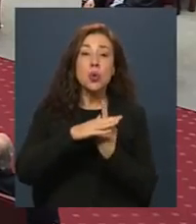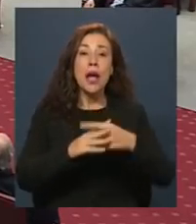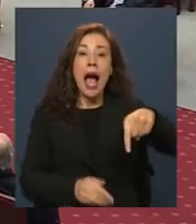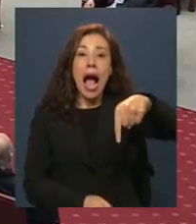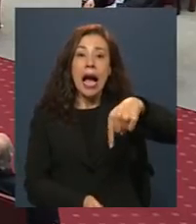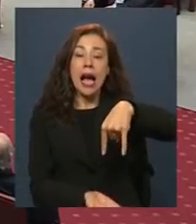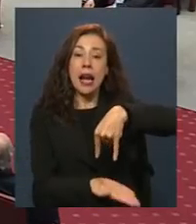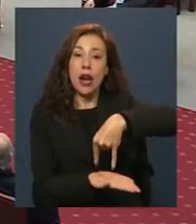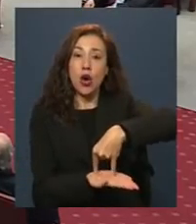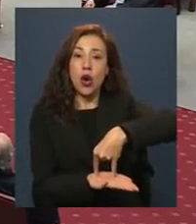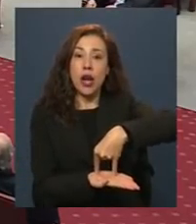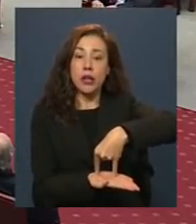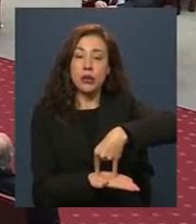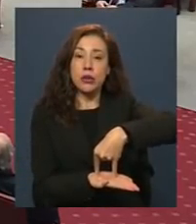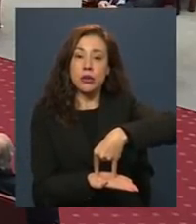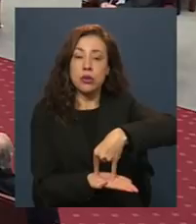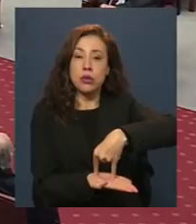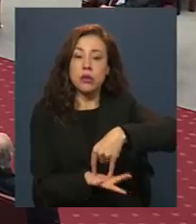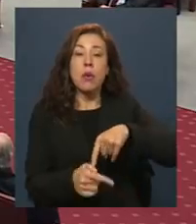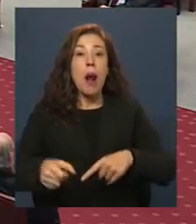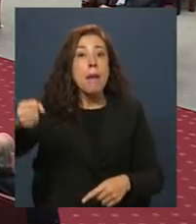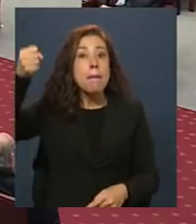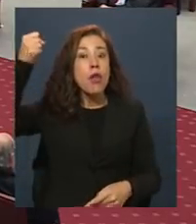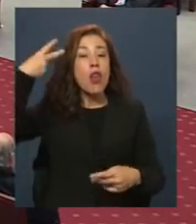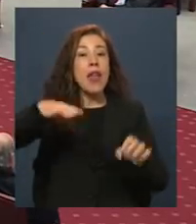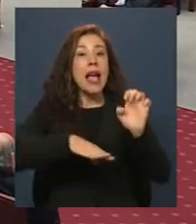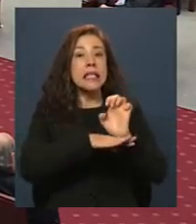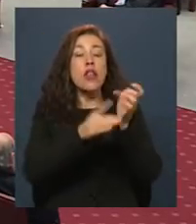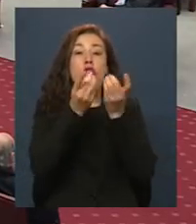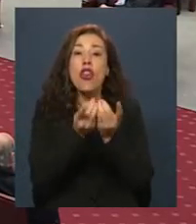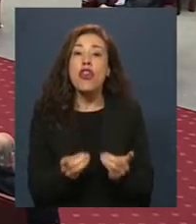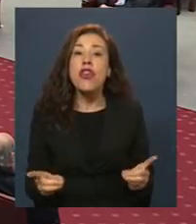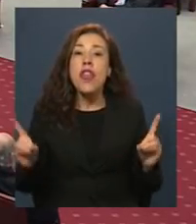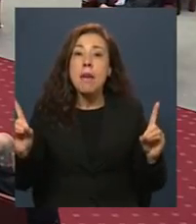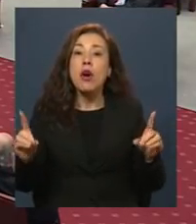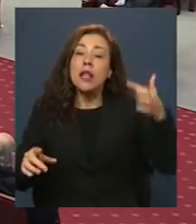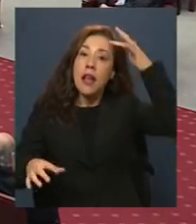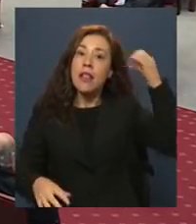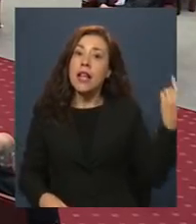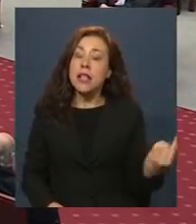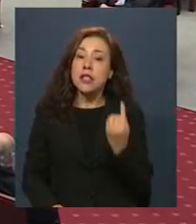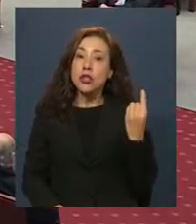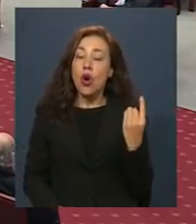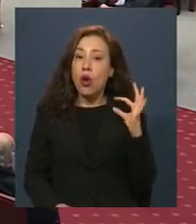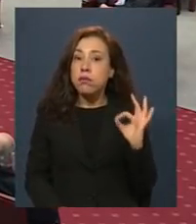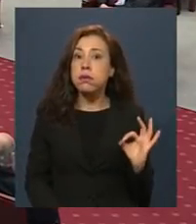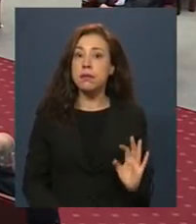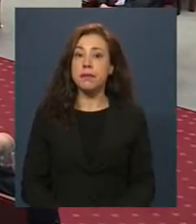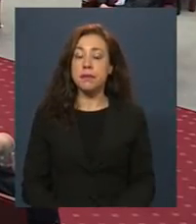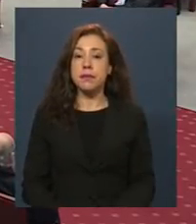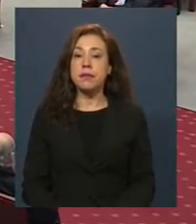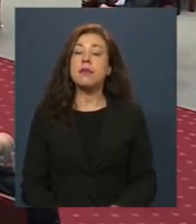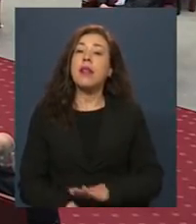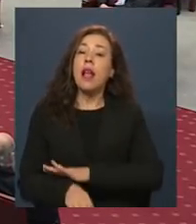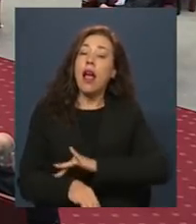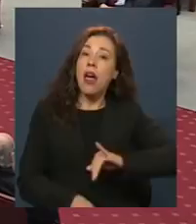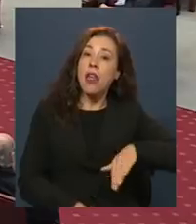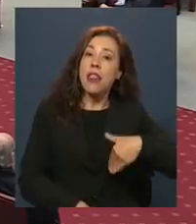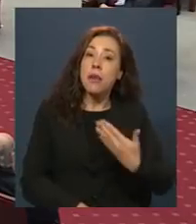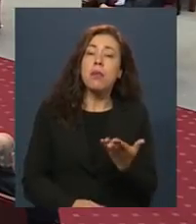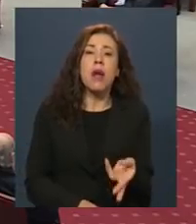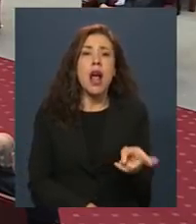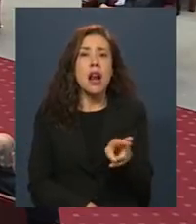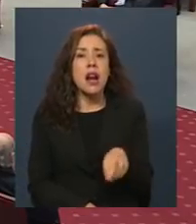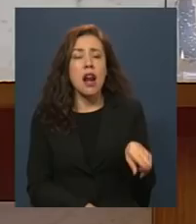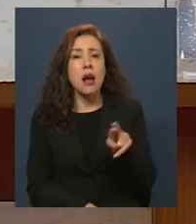el Congreso Nacional, que es un poder del Estado democrático y deliberante por excelencia. Luego, porque se